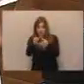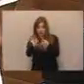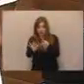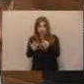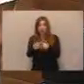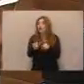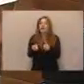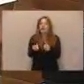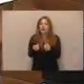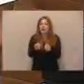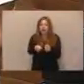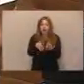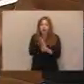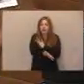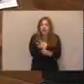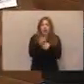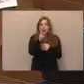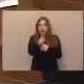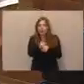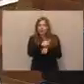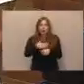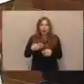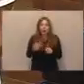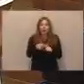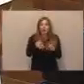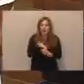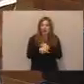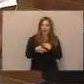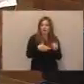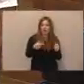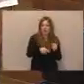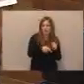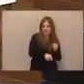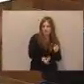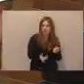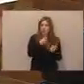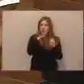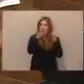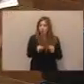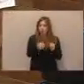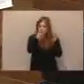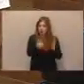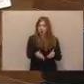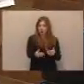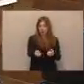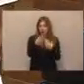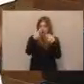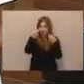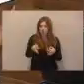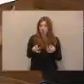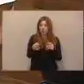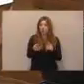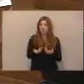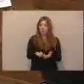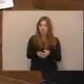o malicia? Pues bien, yo creo que es malicia, porque, como usted nos confirmó, incluso carguen les